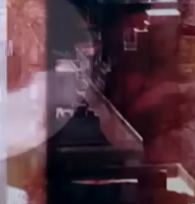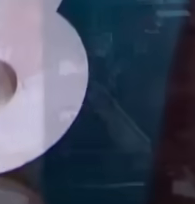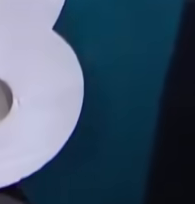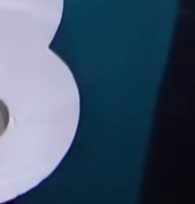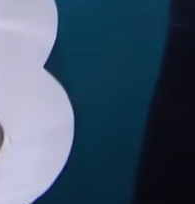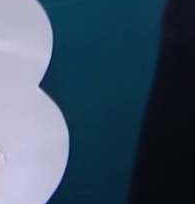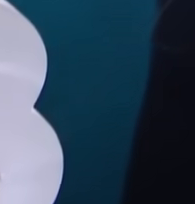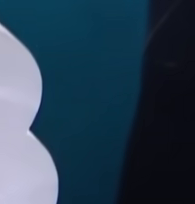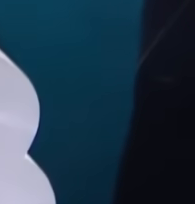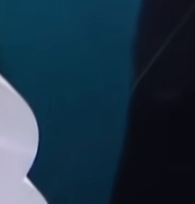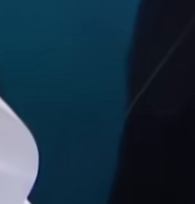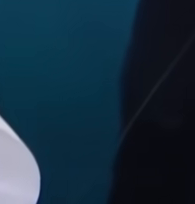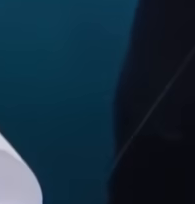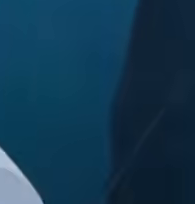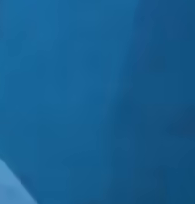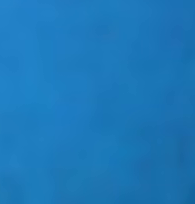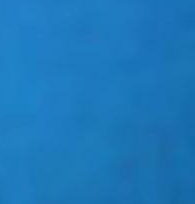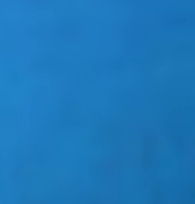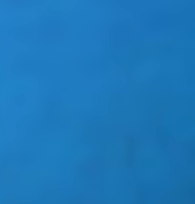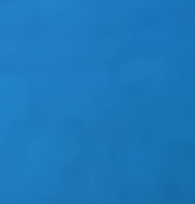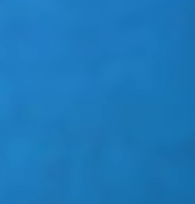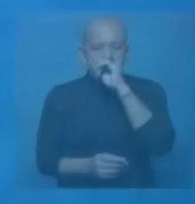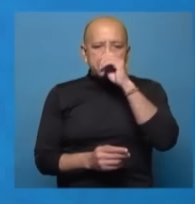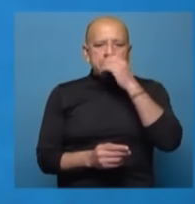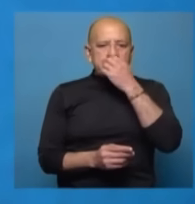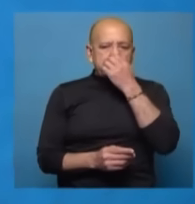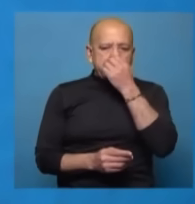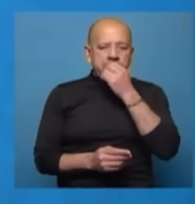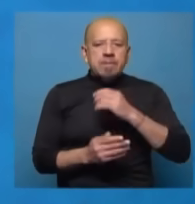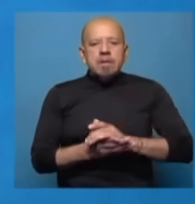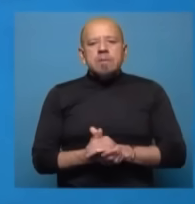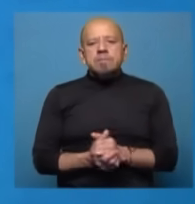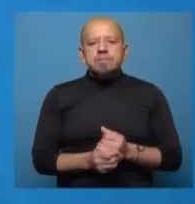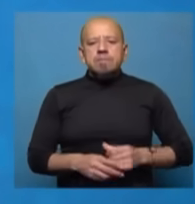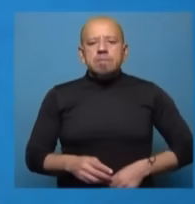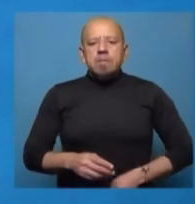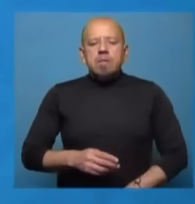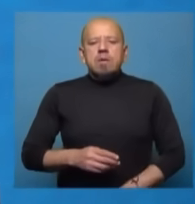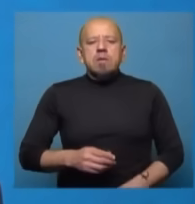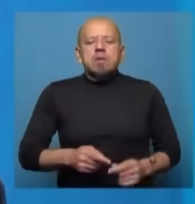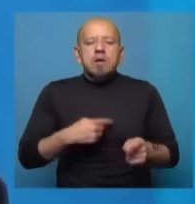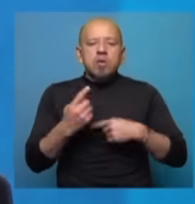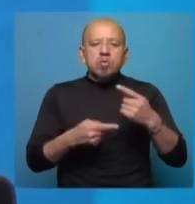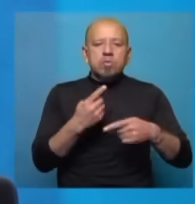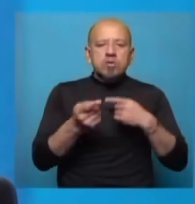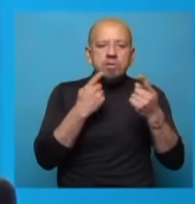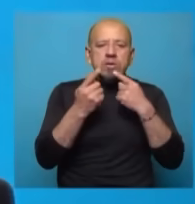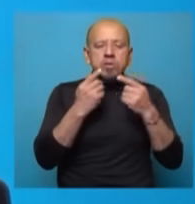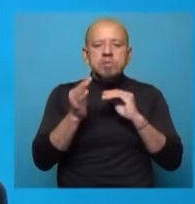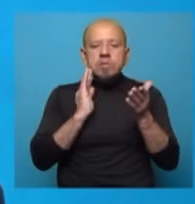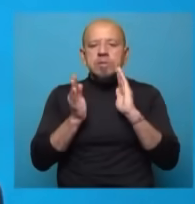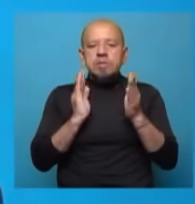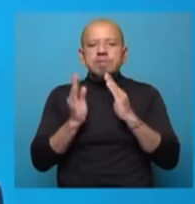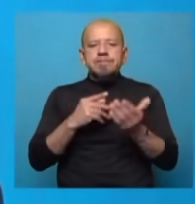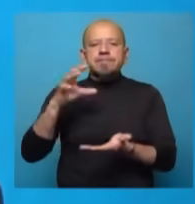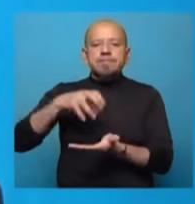ciudad seguimos en vivo aquí en lado en la pantalla de TV conversando con la doctora soledad Suárez abogada del consultorio